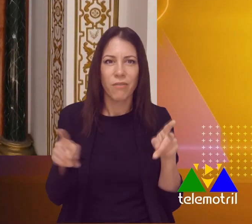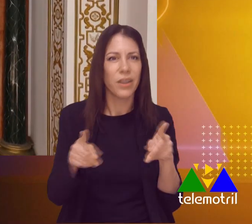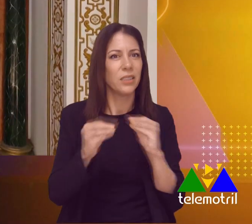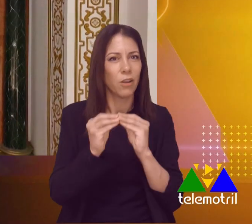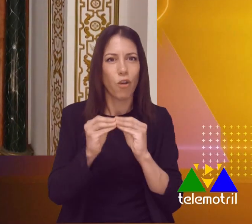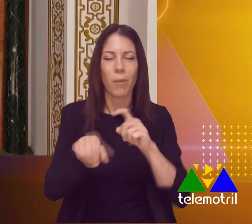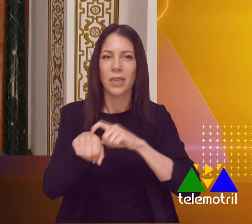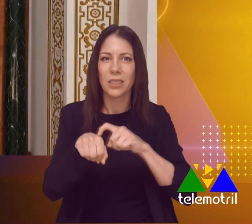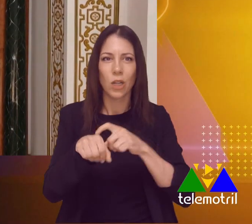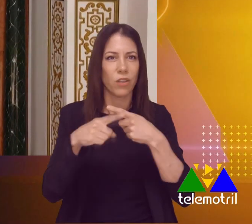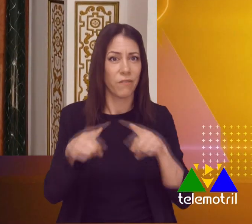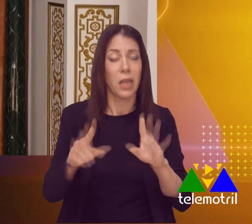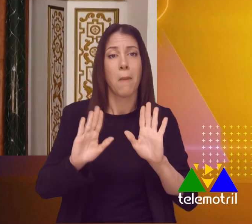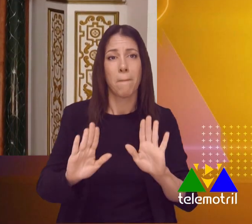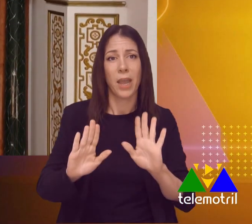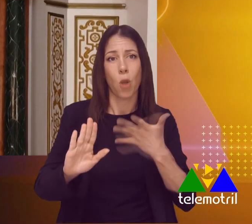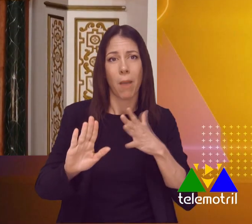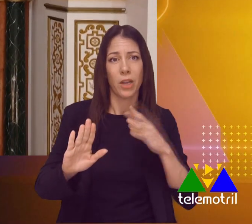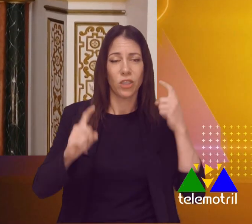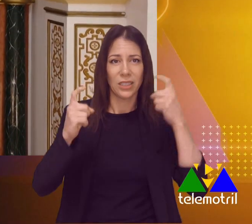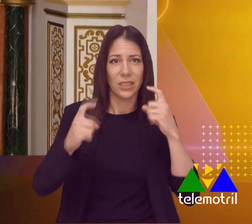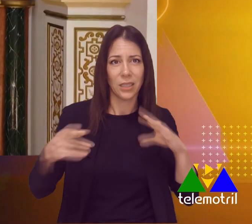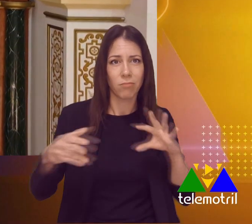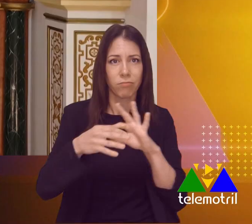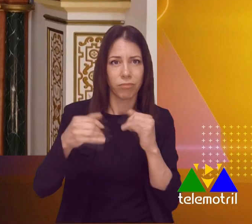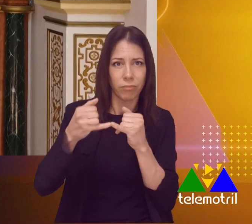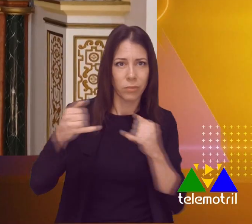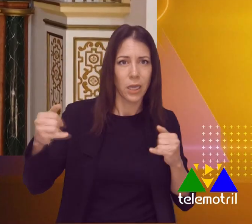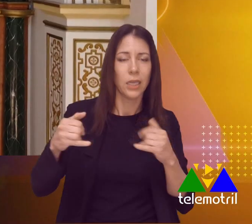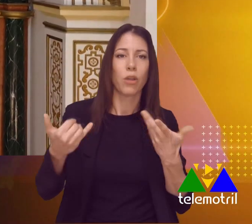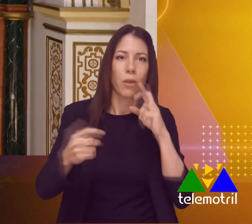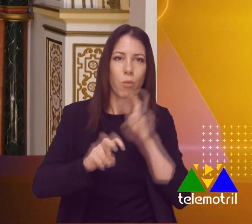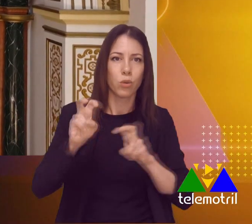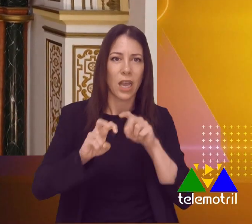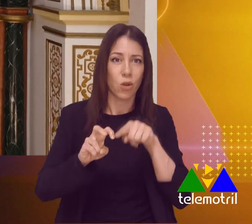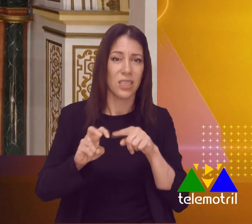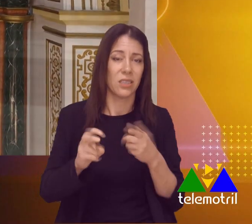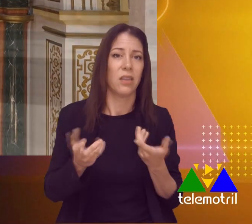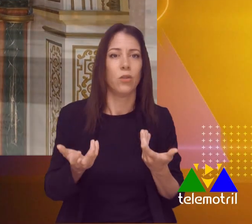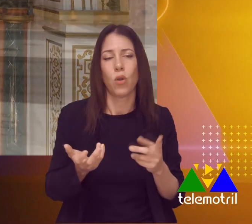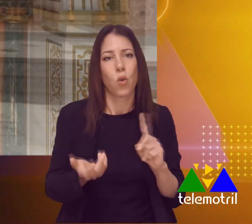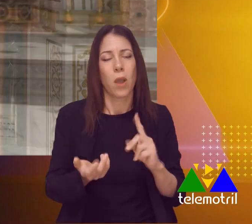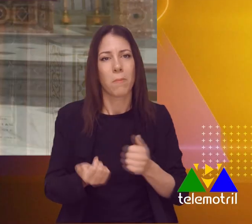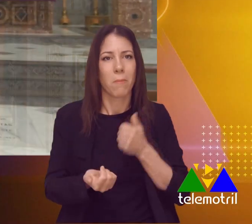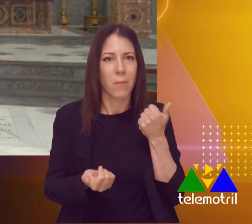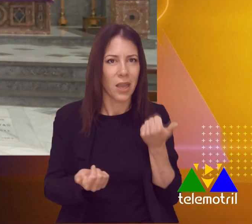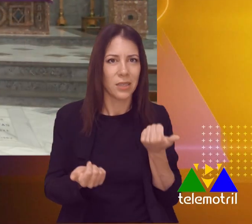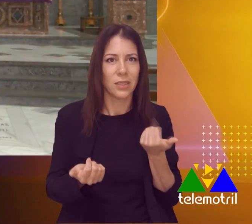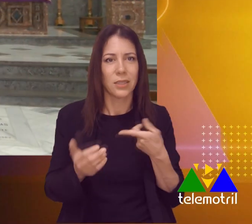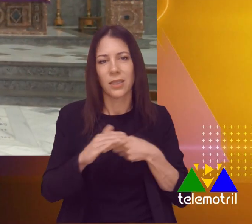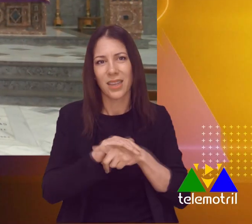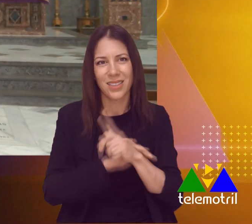un retablo que está enmarcado por unas columnas de orden gigantes de tipo toscano y tal, y poco más, no tiene mucho